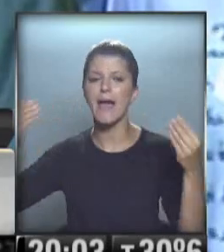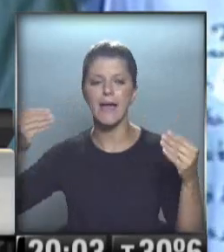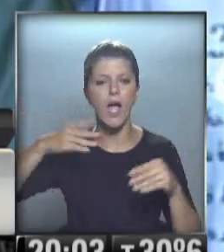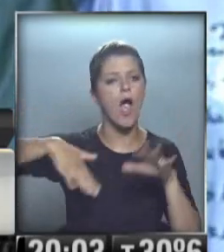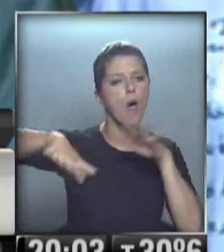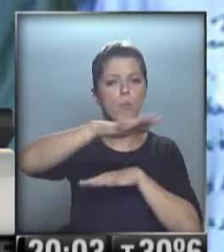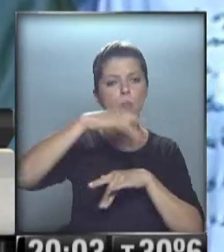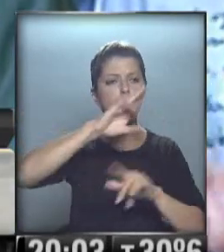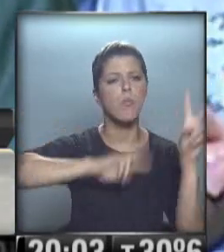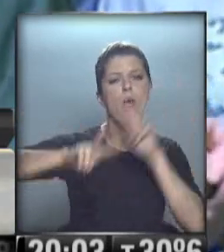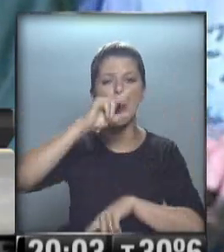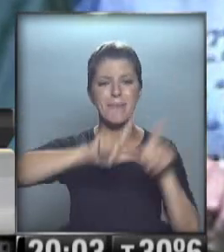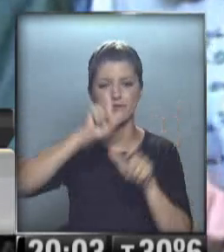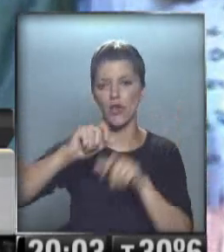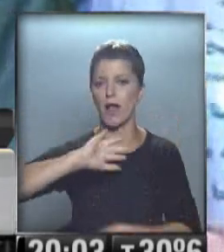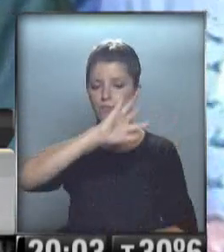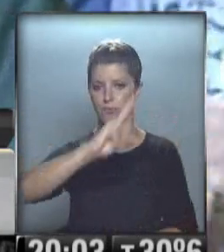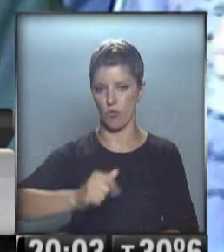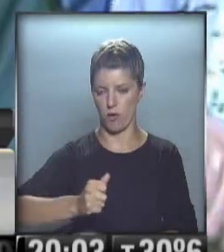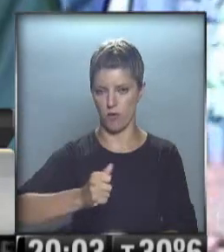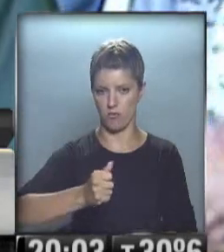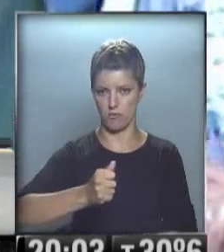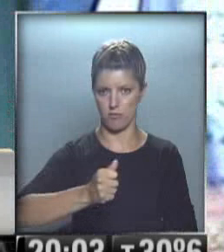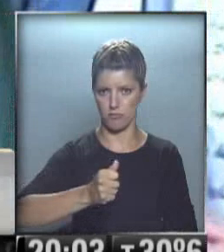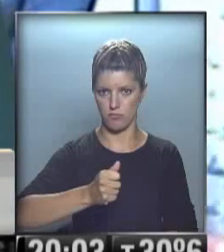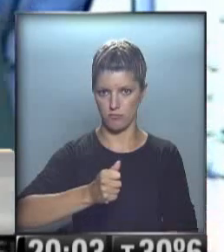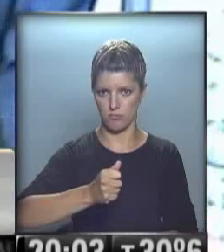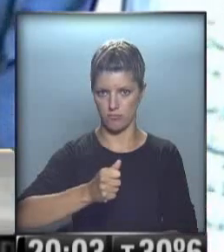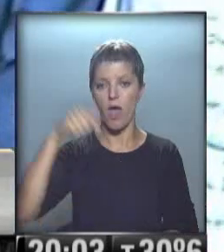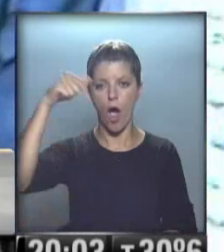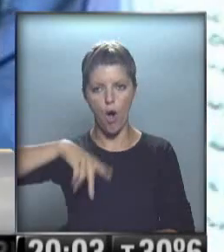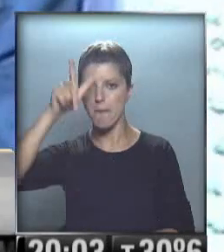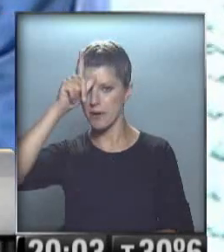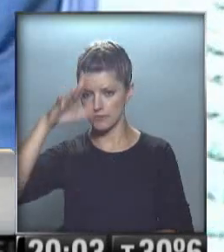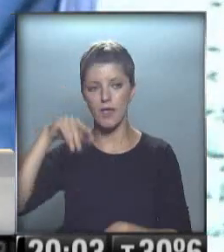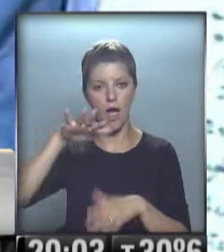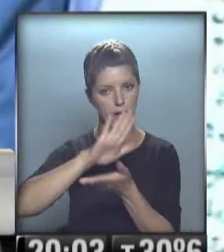y salteadores que han cortado nuestra provincia y nuestra ciudad especial.